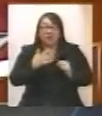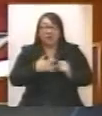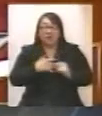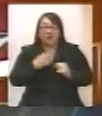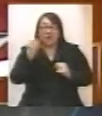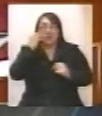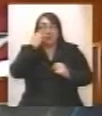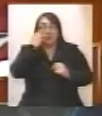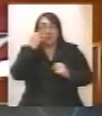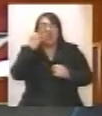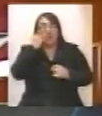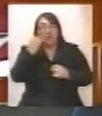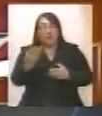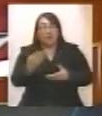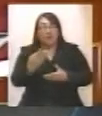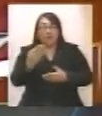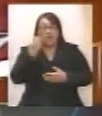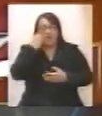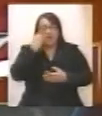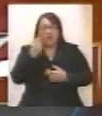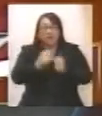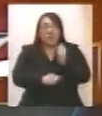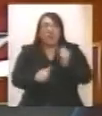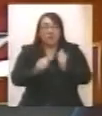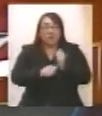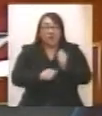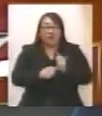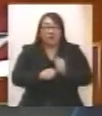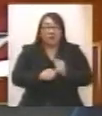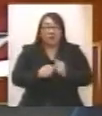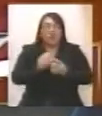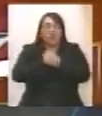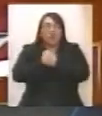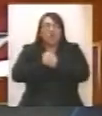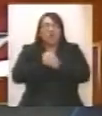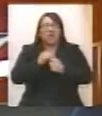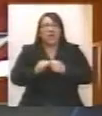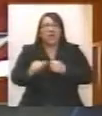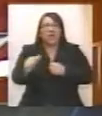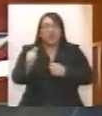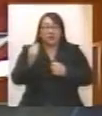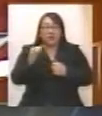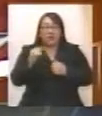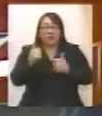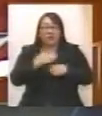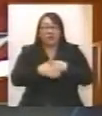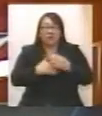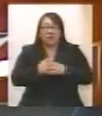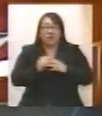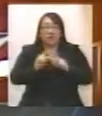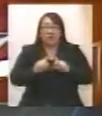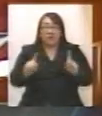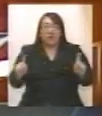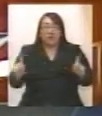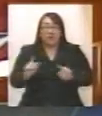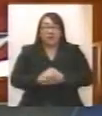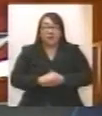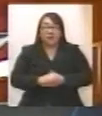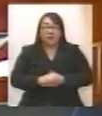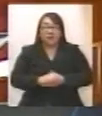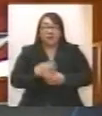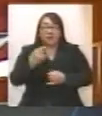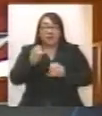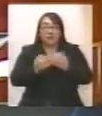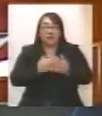el beso de la madre, el beso de la hermana, el afecto lejano y el bienestar distante.